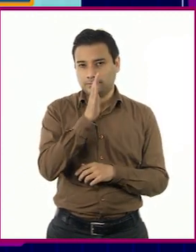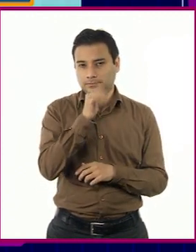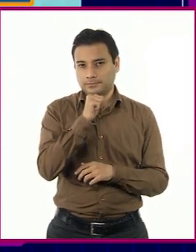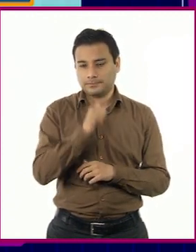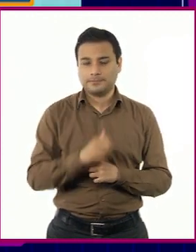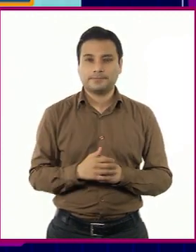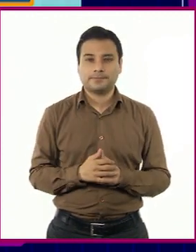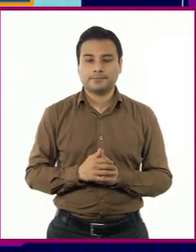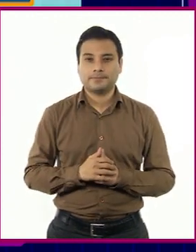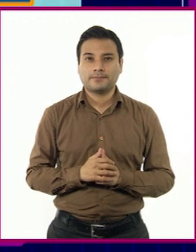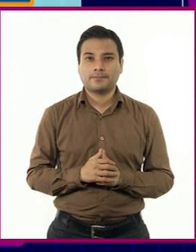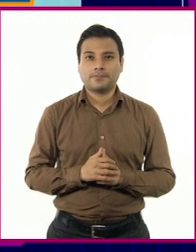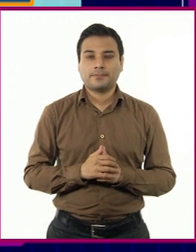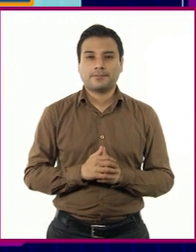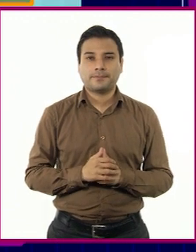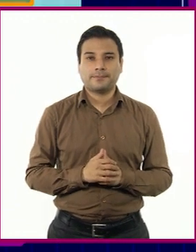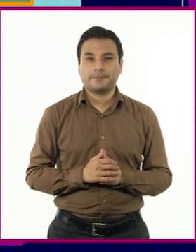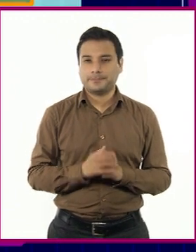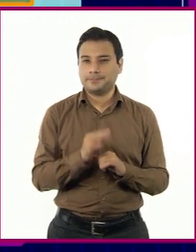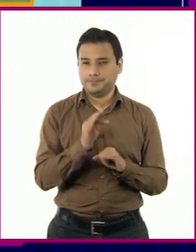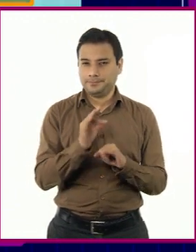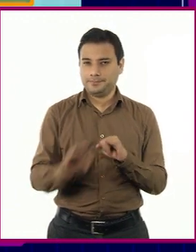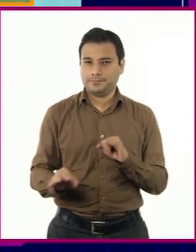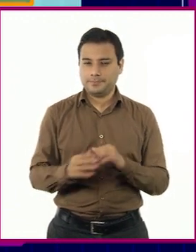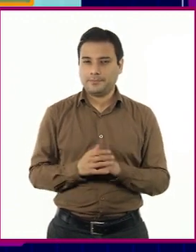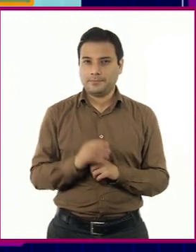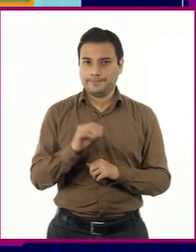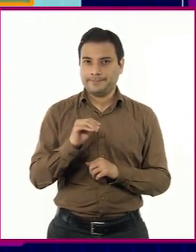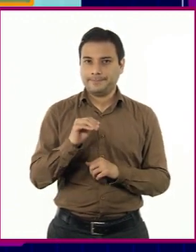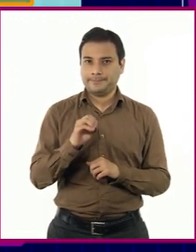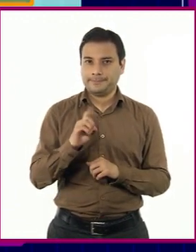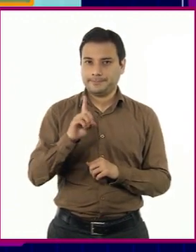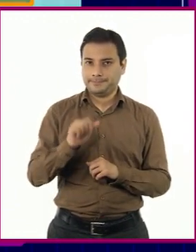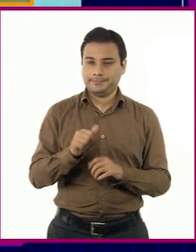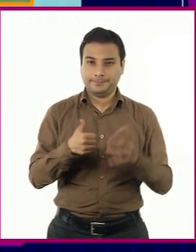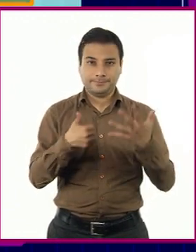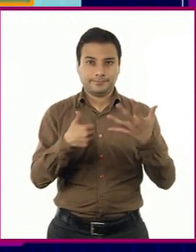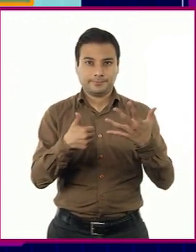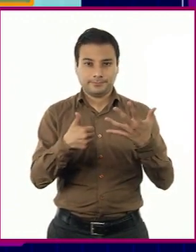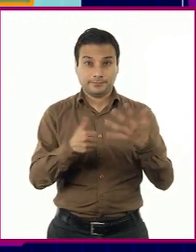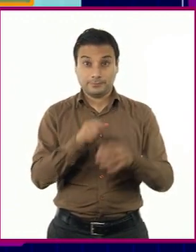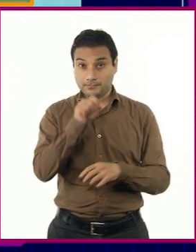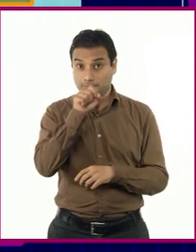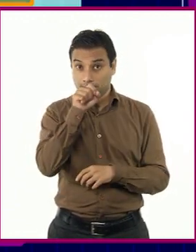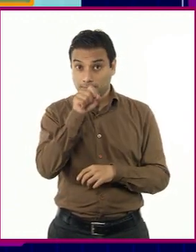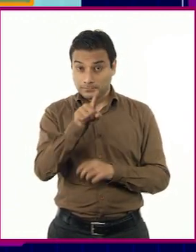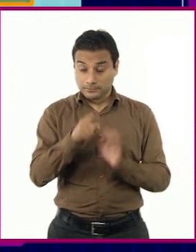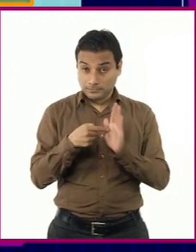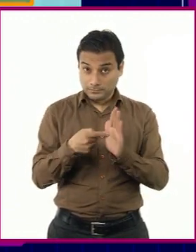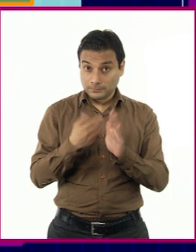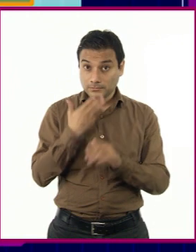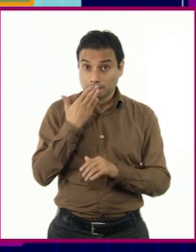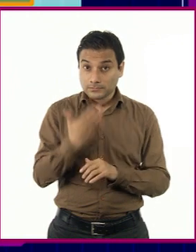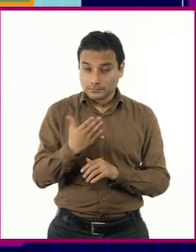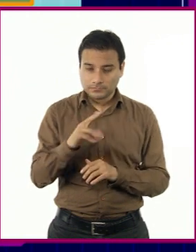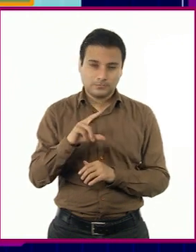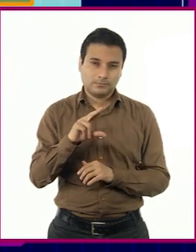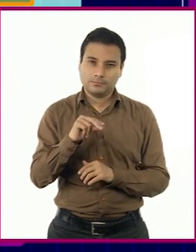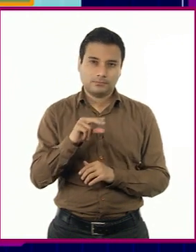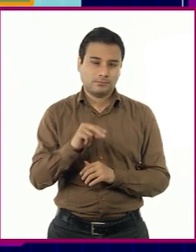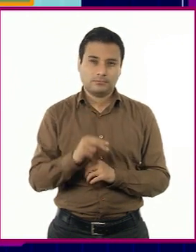calificaciones. Por último, la moda, que es 6, tampoco es una buena representante del conjunto